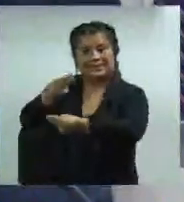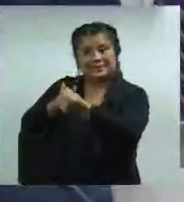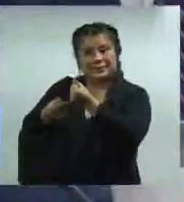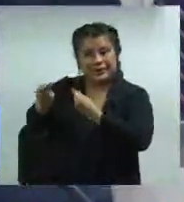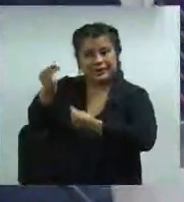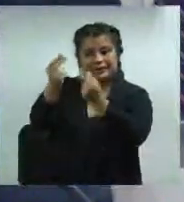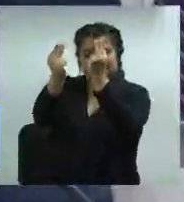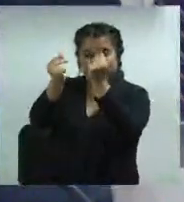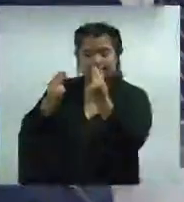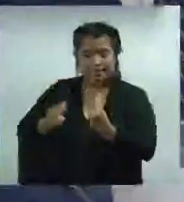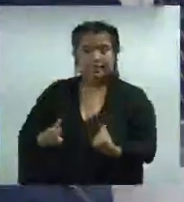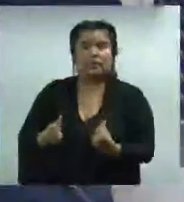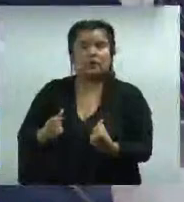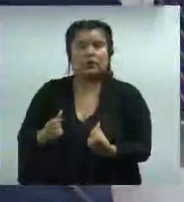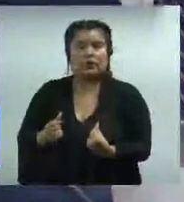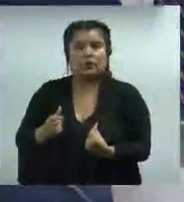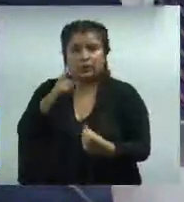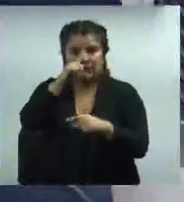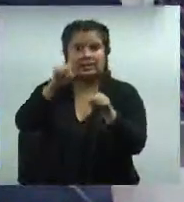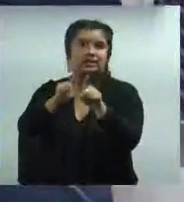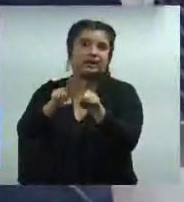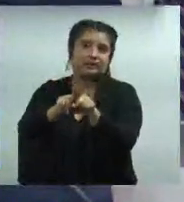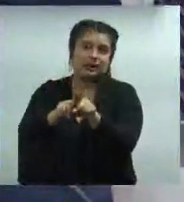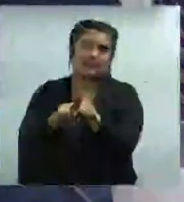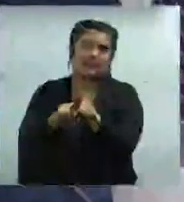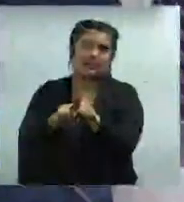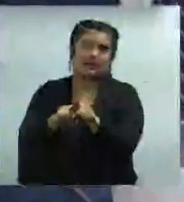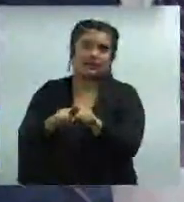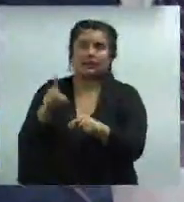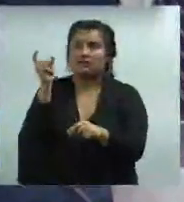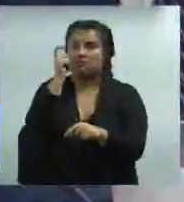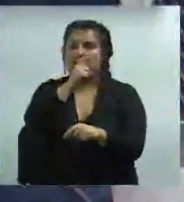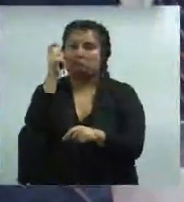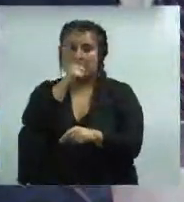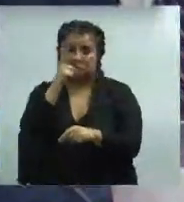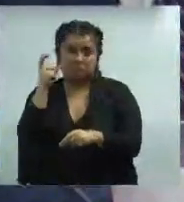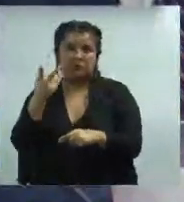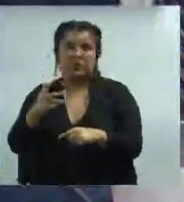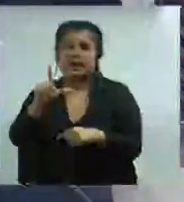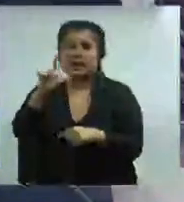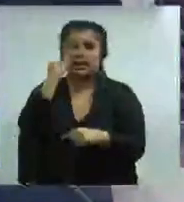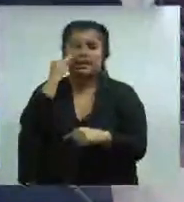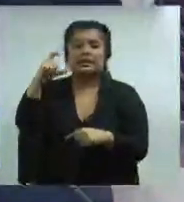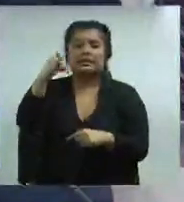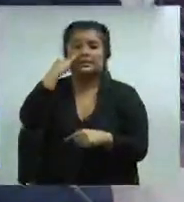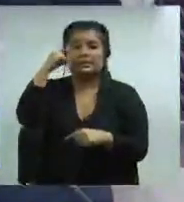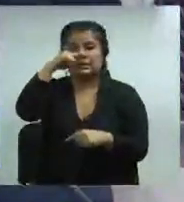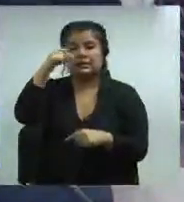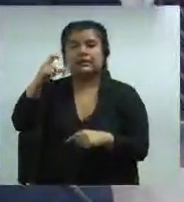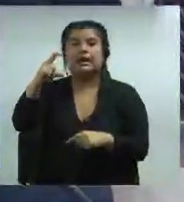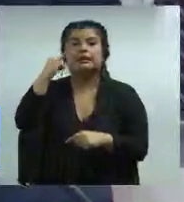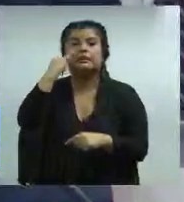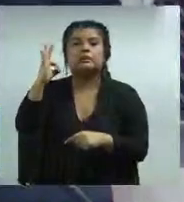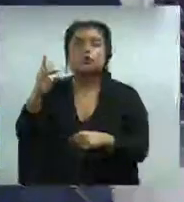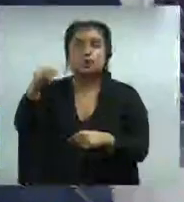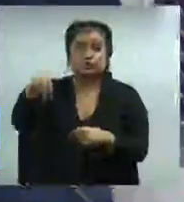y cubrir eventos para los cuales fueron creados sin pasar por licitaciones o